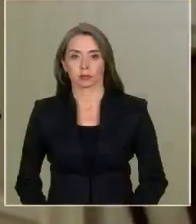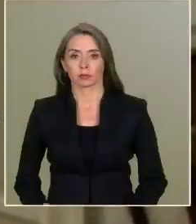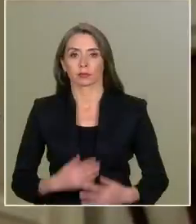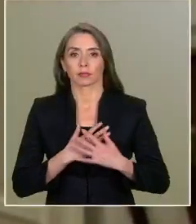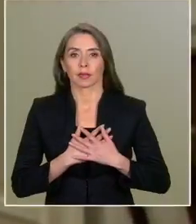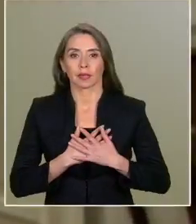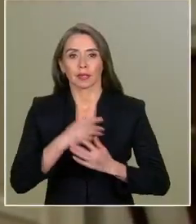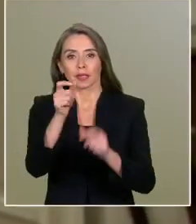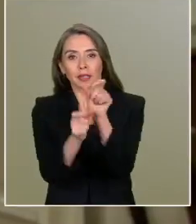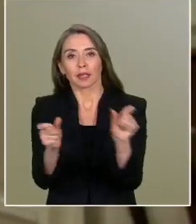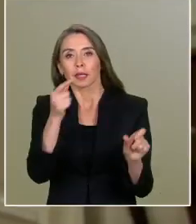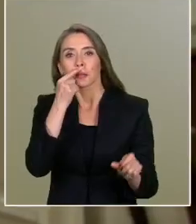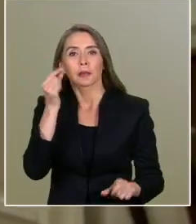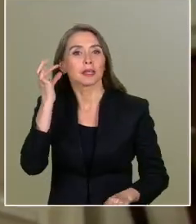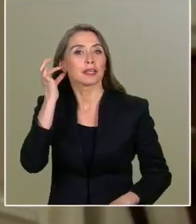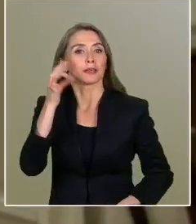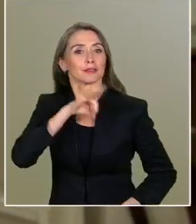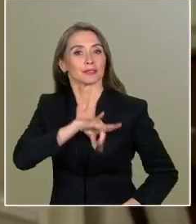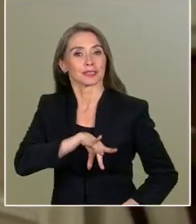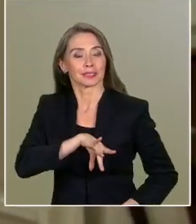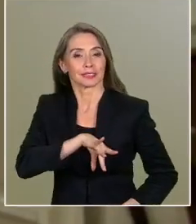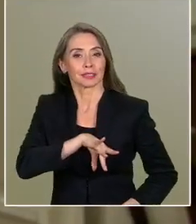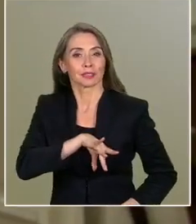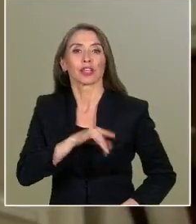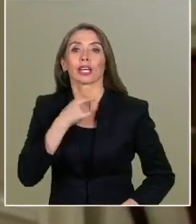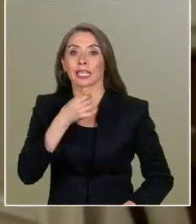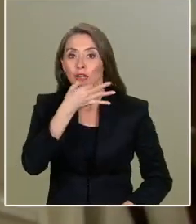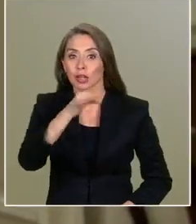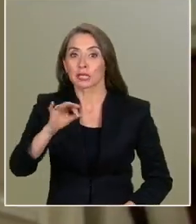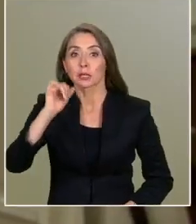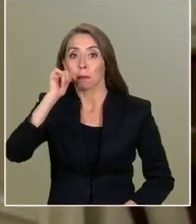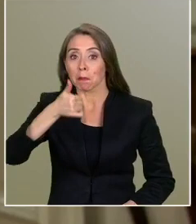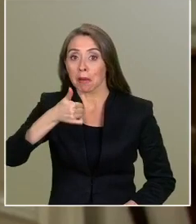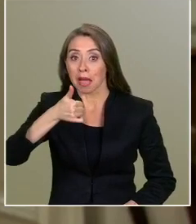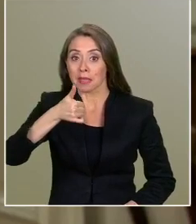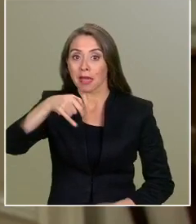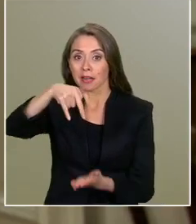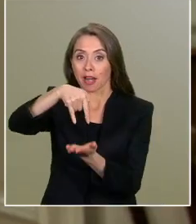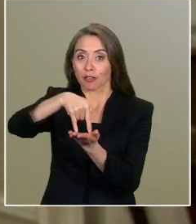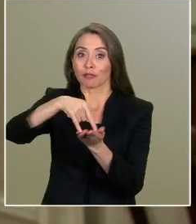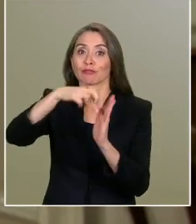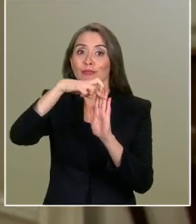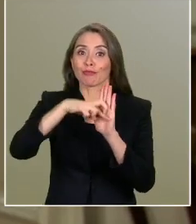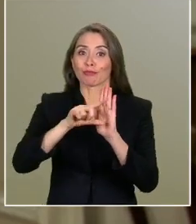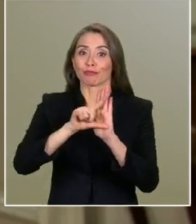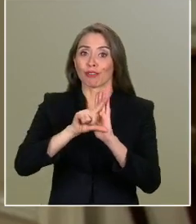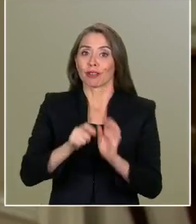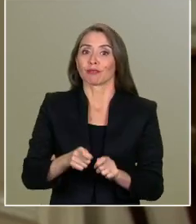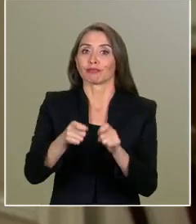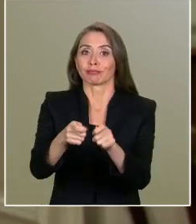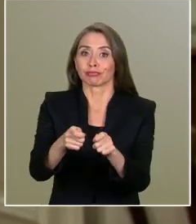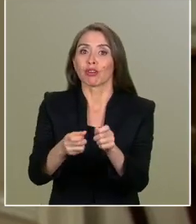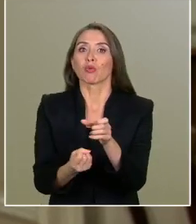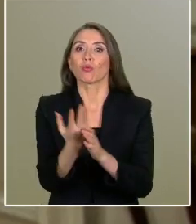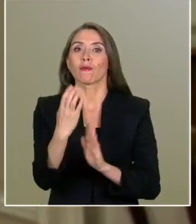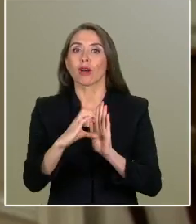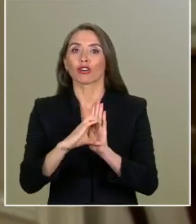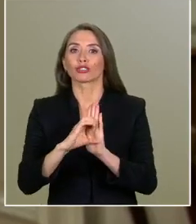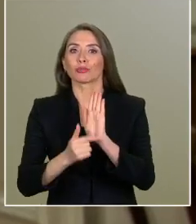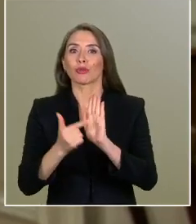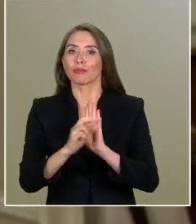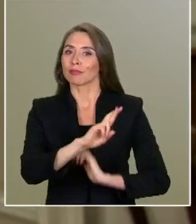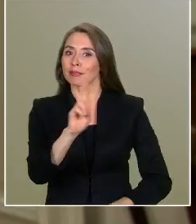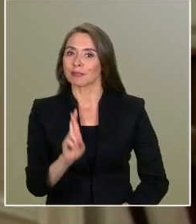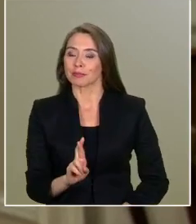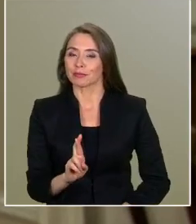queridos y queridas compatriotas quiero anunciarles que mañana enviaré al congreso nacional el proyecto de nueva constitución política